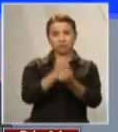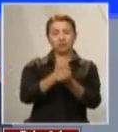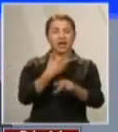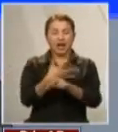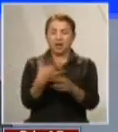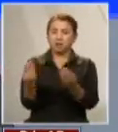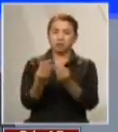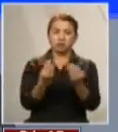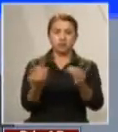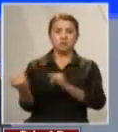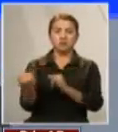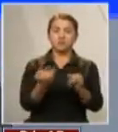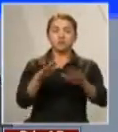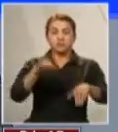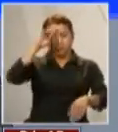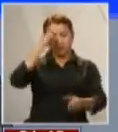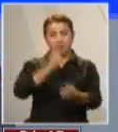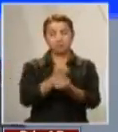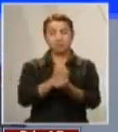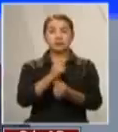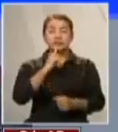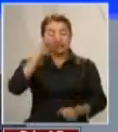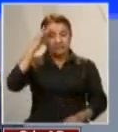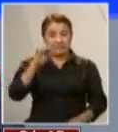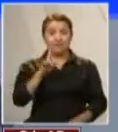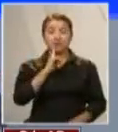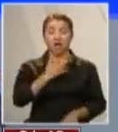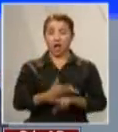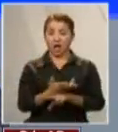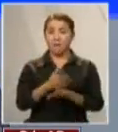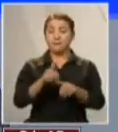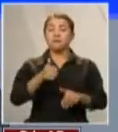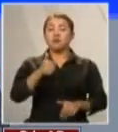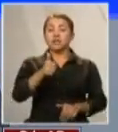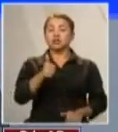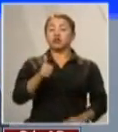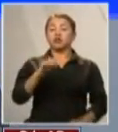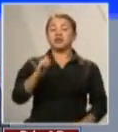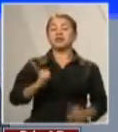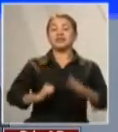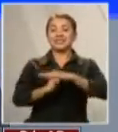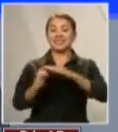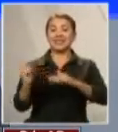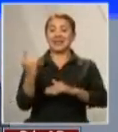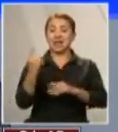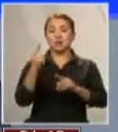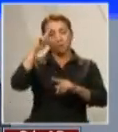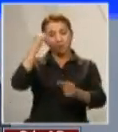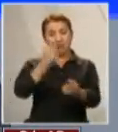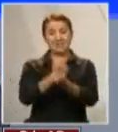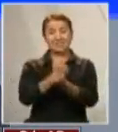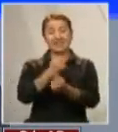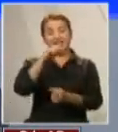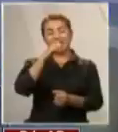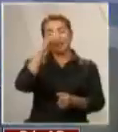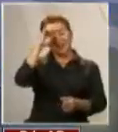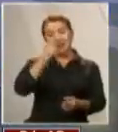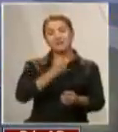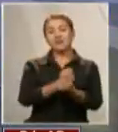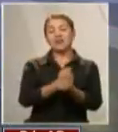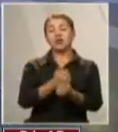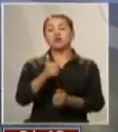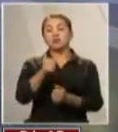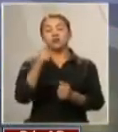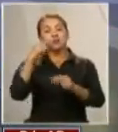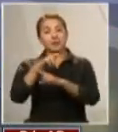información y los mismos carabineros lo sostienen. Y el mismo director general de las policías de carabineros, tanto como el director